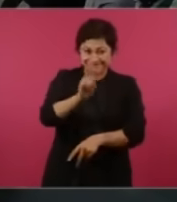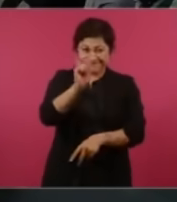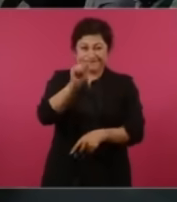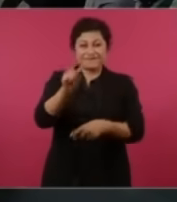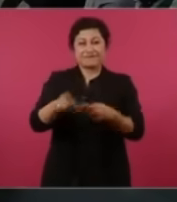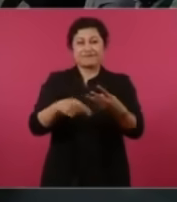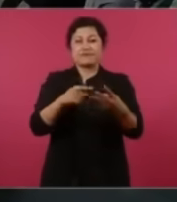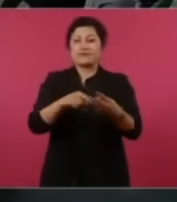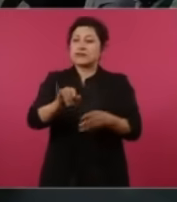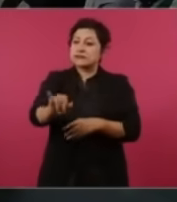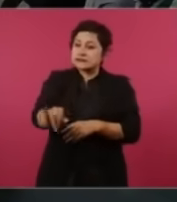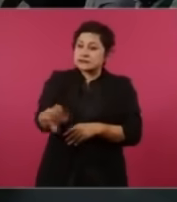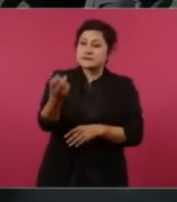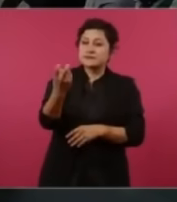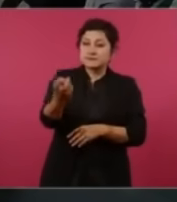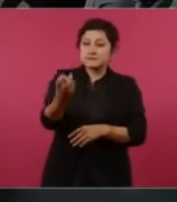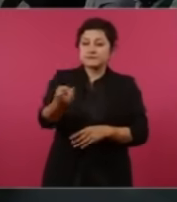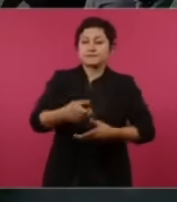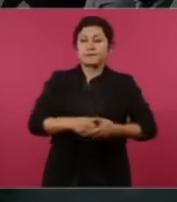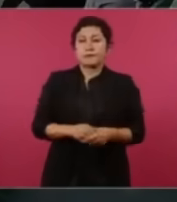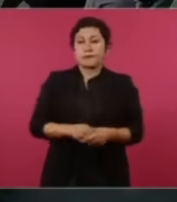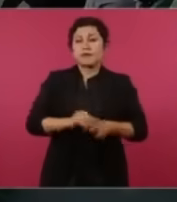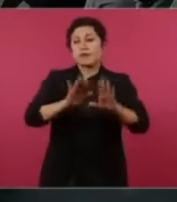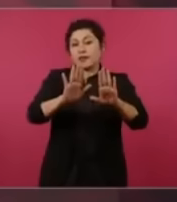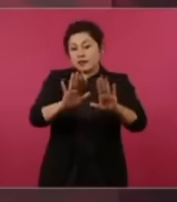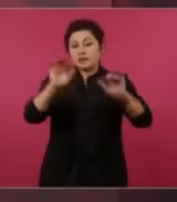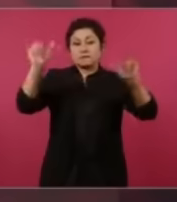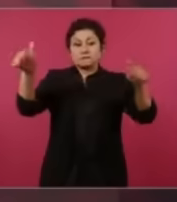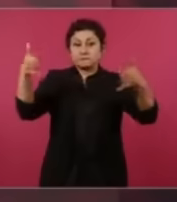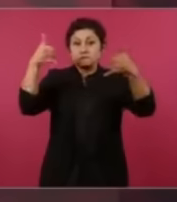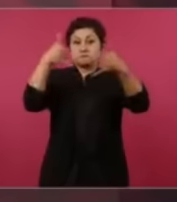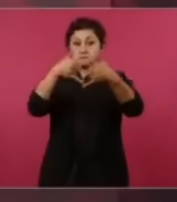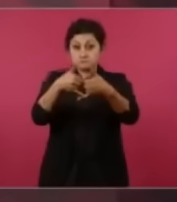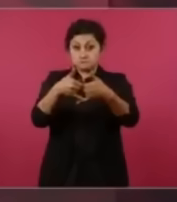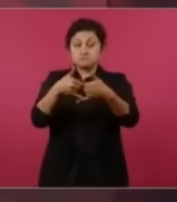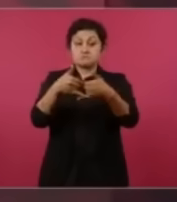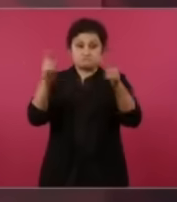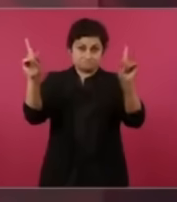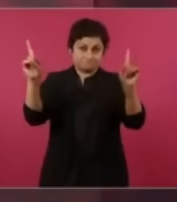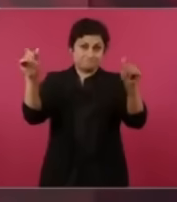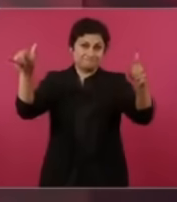Sí, y entonces hablan por teléfono,